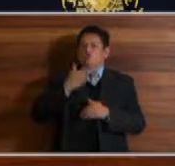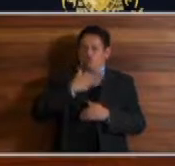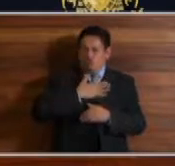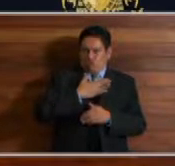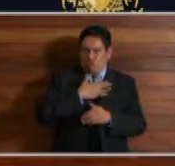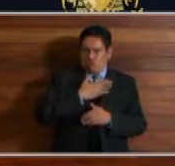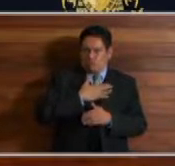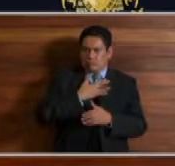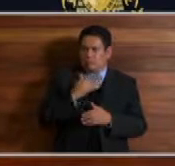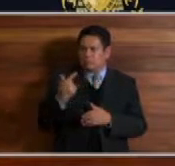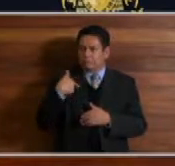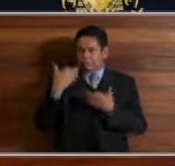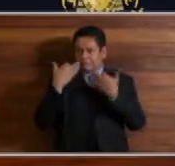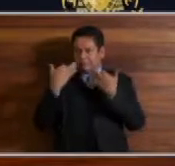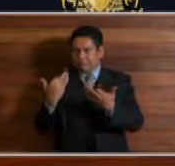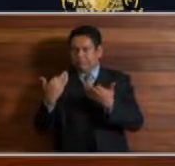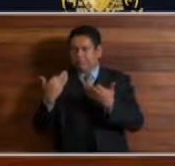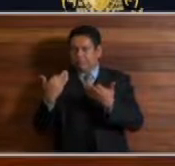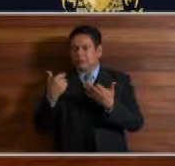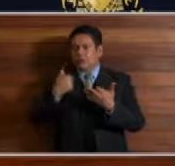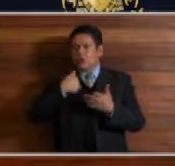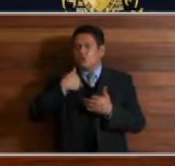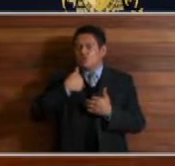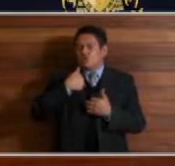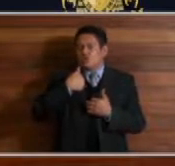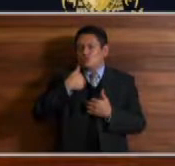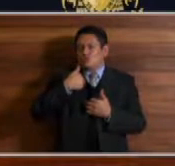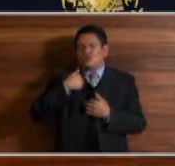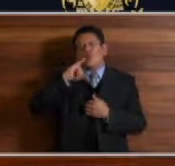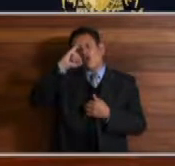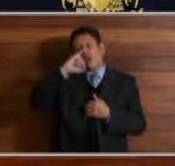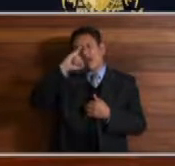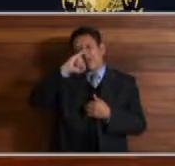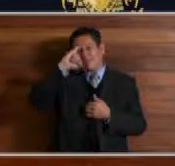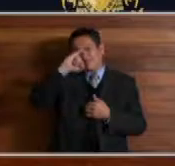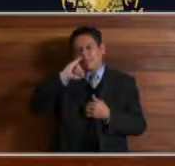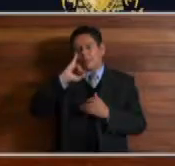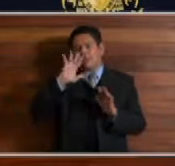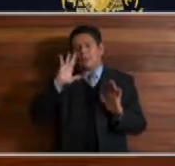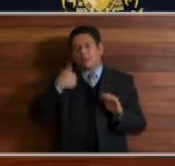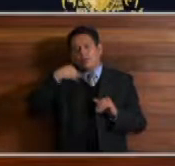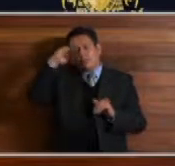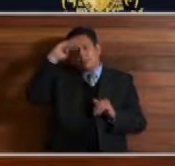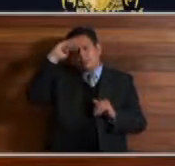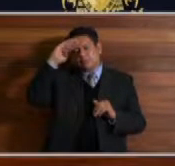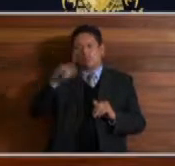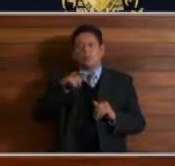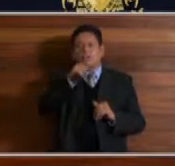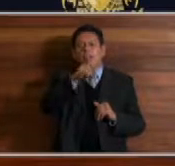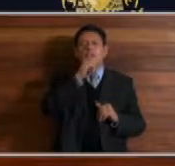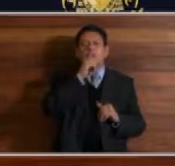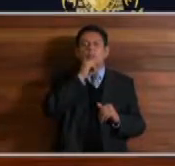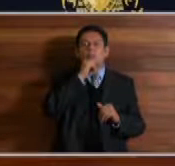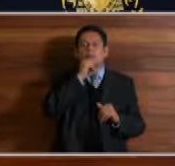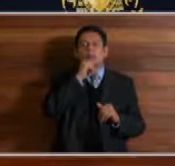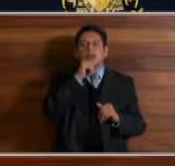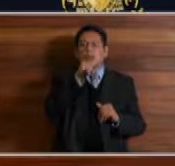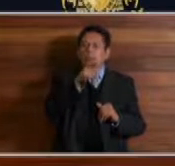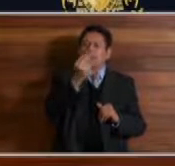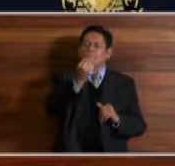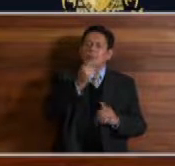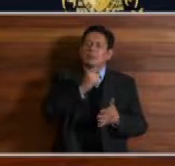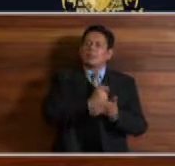vayamos al aspecto práctico, que el señor paga a la señora 3 veces o 5 veces